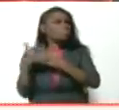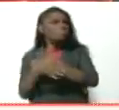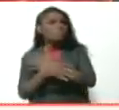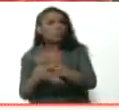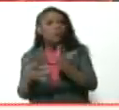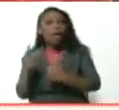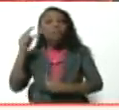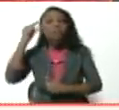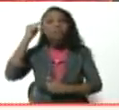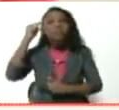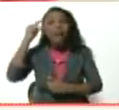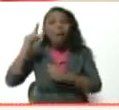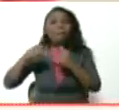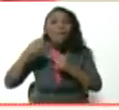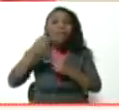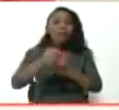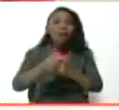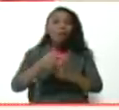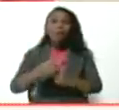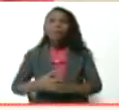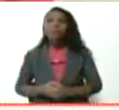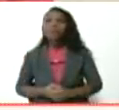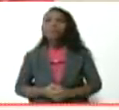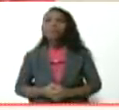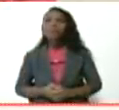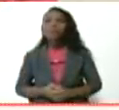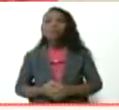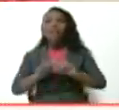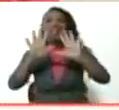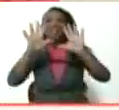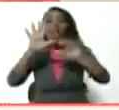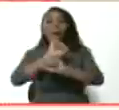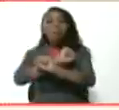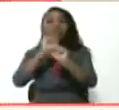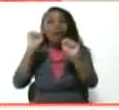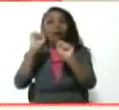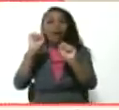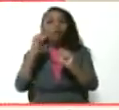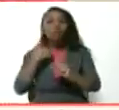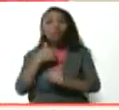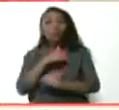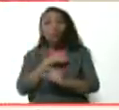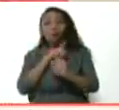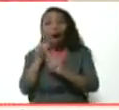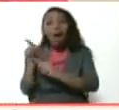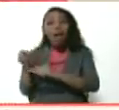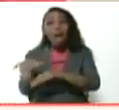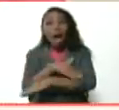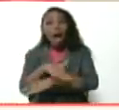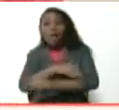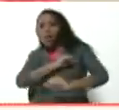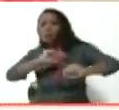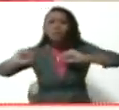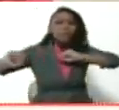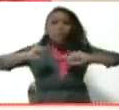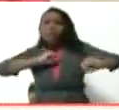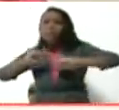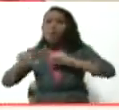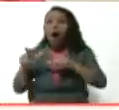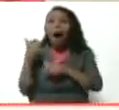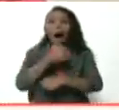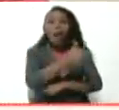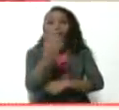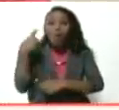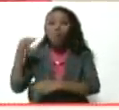día de mañana. Desde las 10 de la mañana estamos nosotros ya en la calle, movilizados cada quien en su lugar